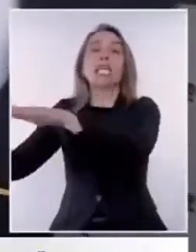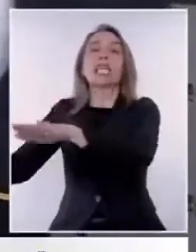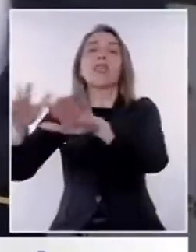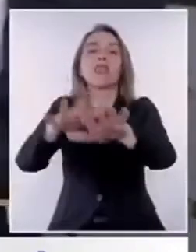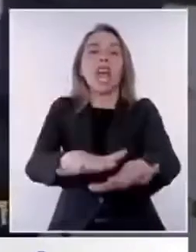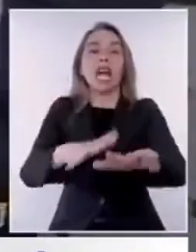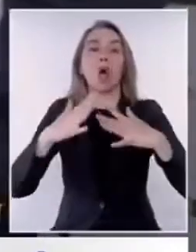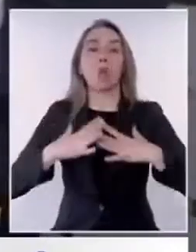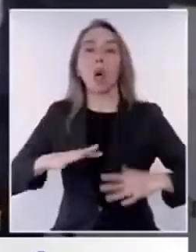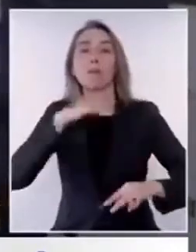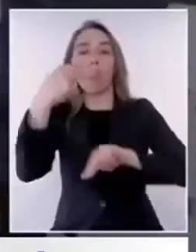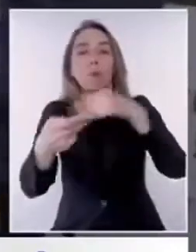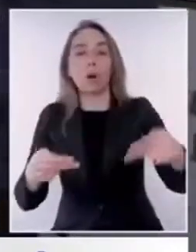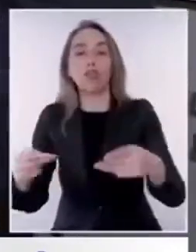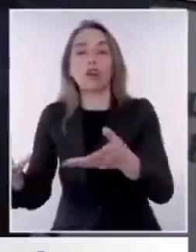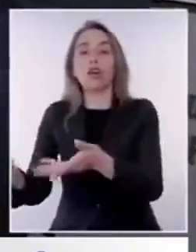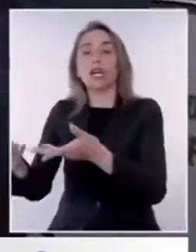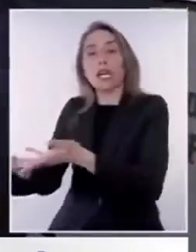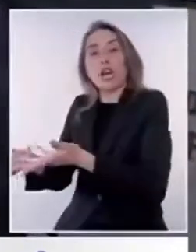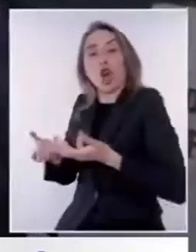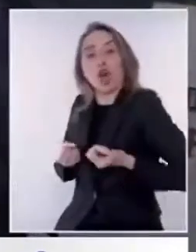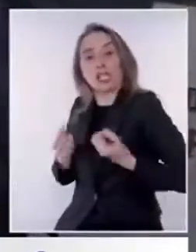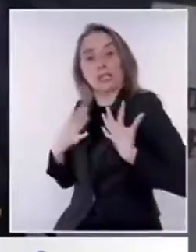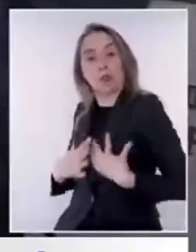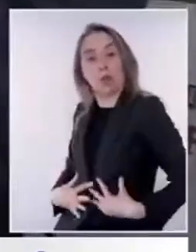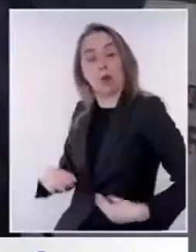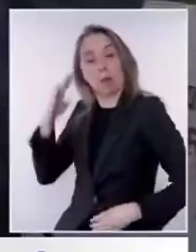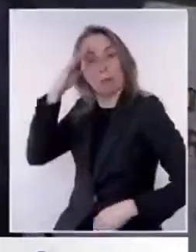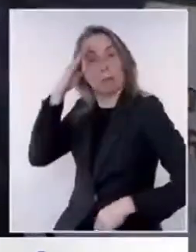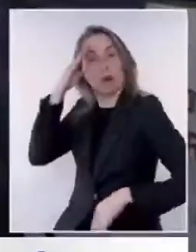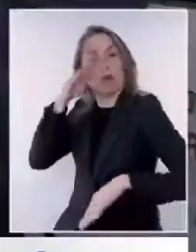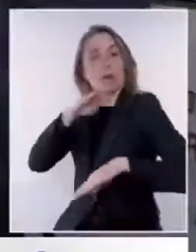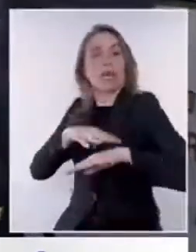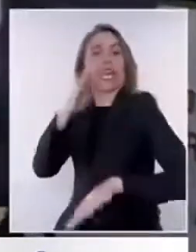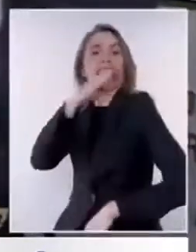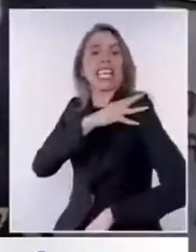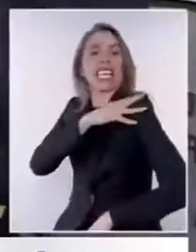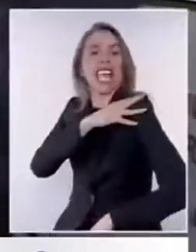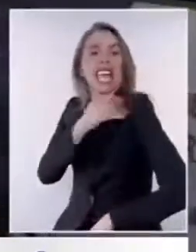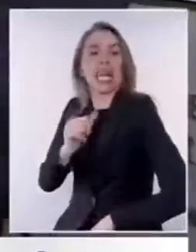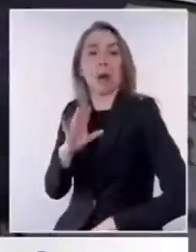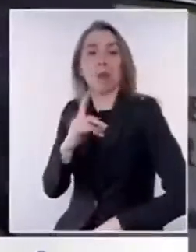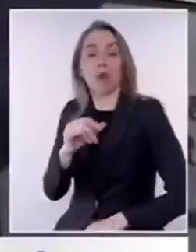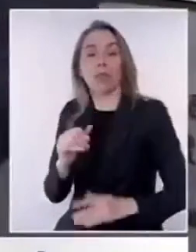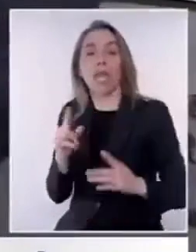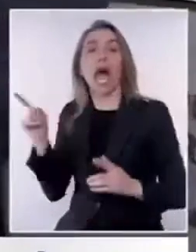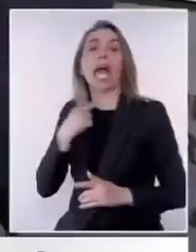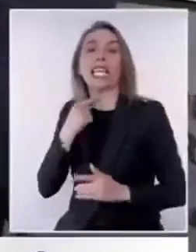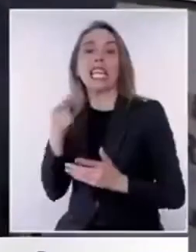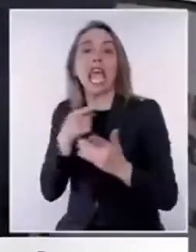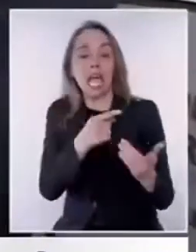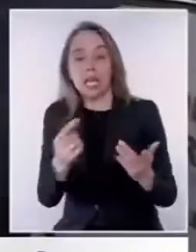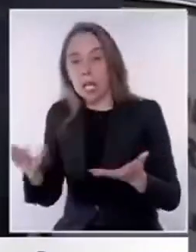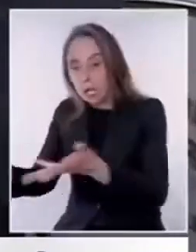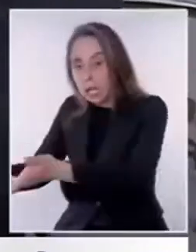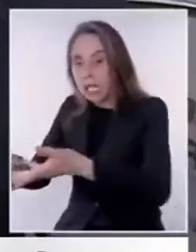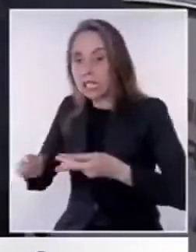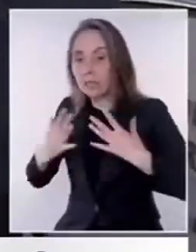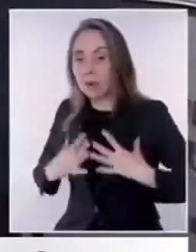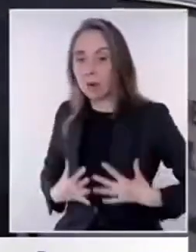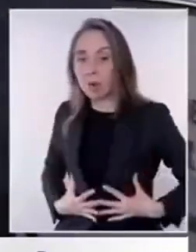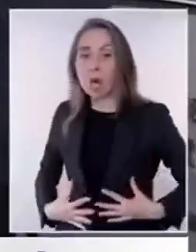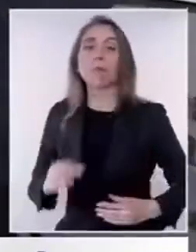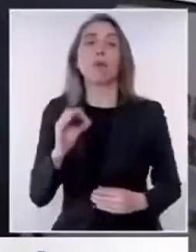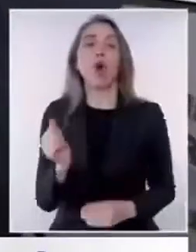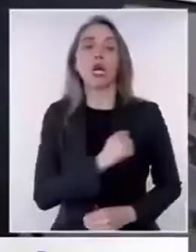verdad es que se los entregan al general Buendía, que era la máxima autoridad militar, con la impresión o la intención de que finalmente fueran con